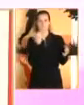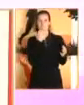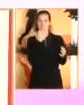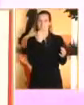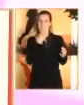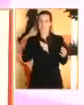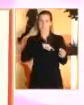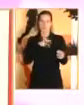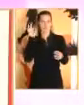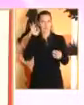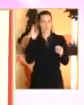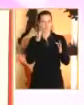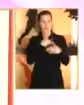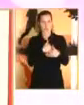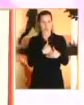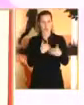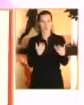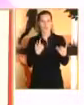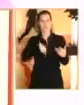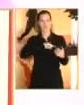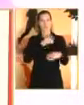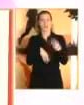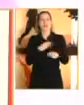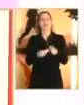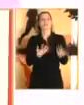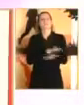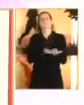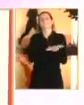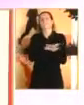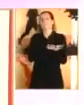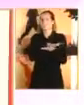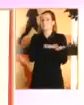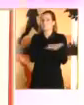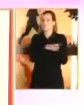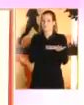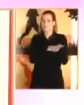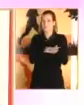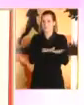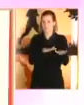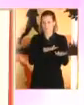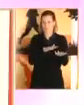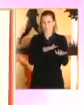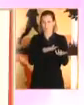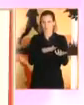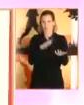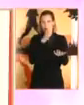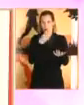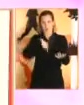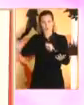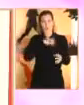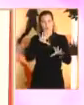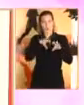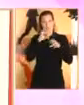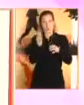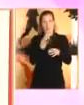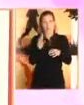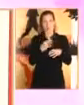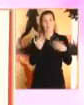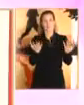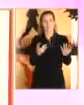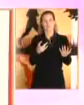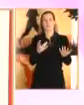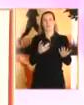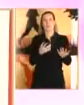hablando en lenguaje de signos con él, el cual tendríamos que haber aprendido, y sería muchísimo más